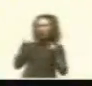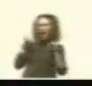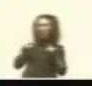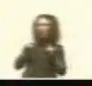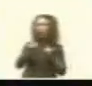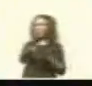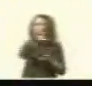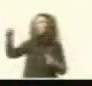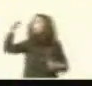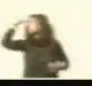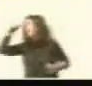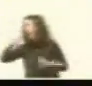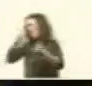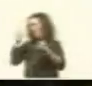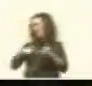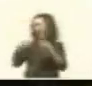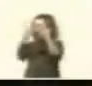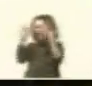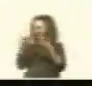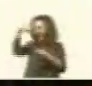¡Ustedes que se la saben!